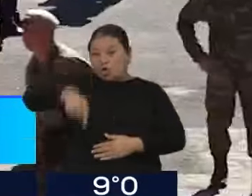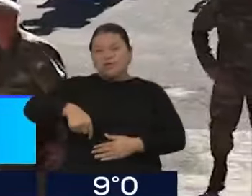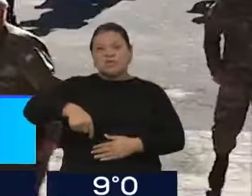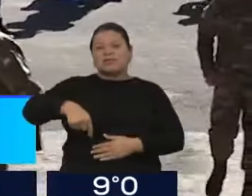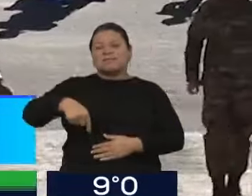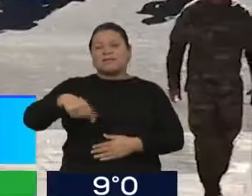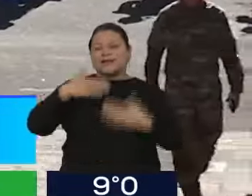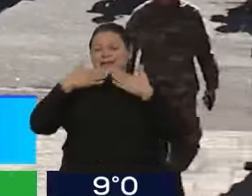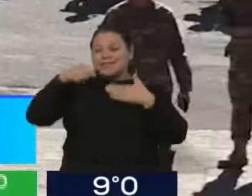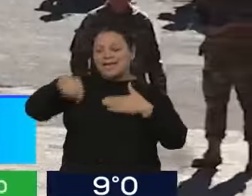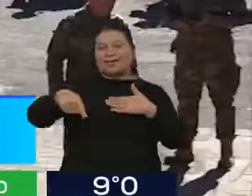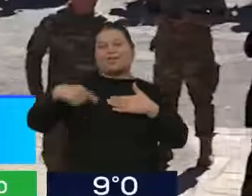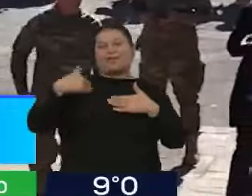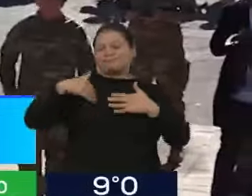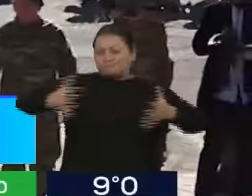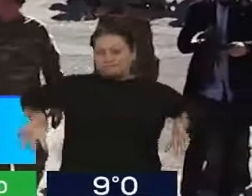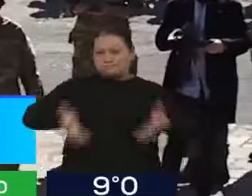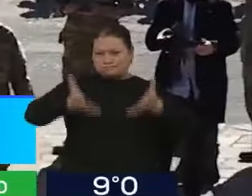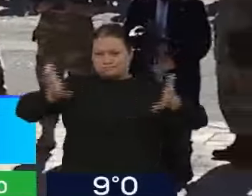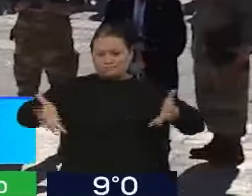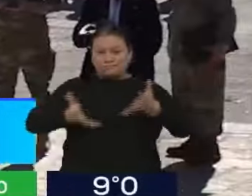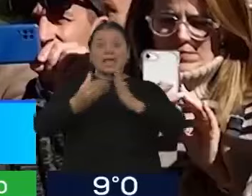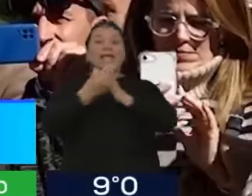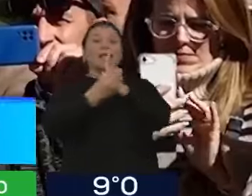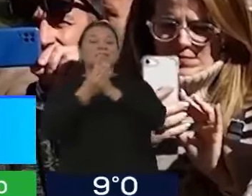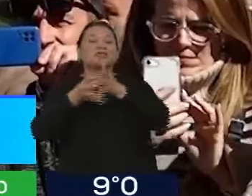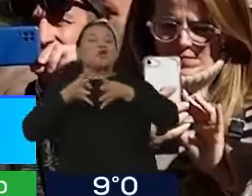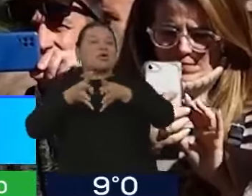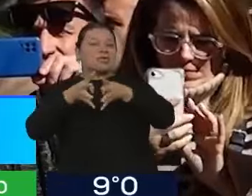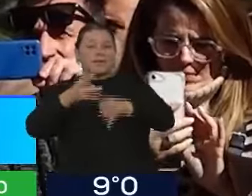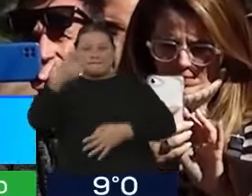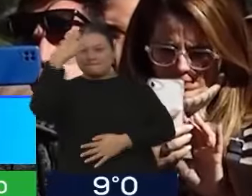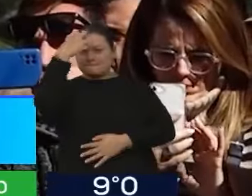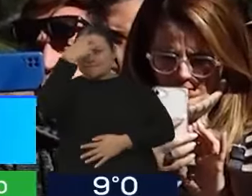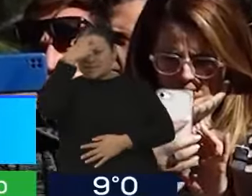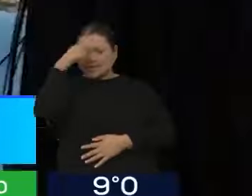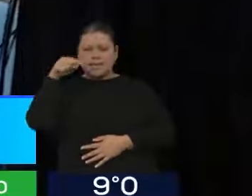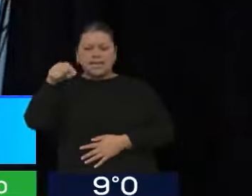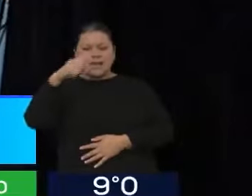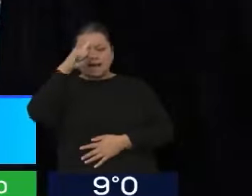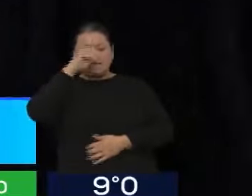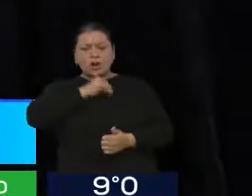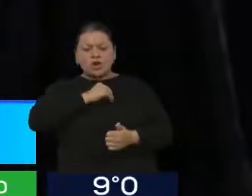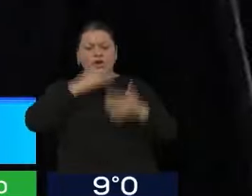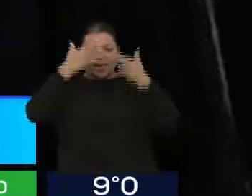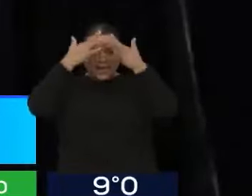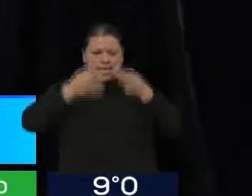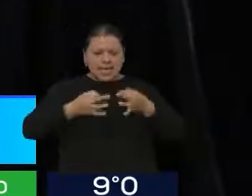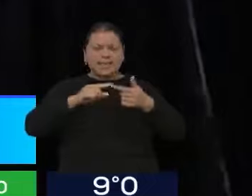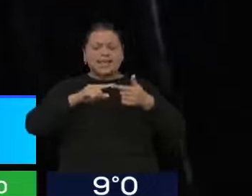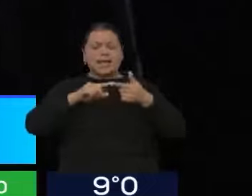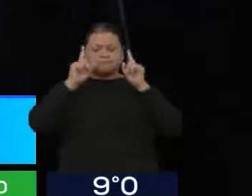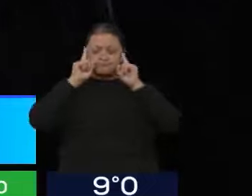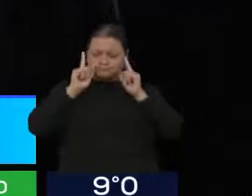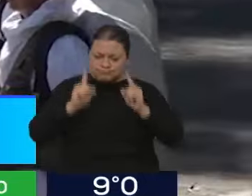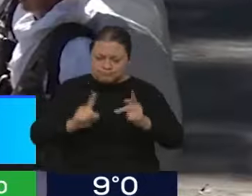nación. Tras los discursos oficiales, el ministro de Defensa, Luis Petri, destacó los valores de ética, lealtad y patriotismo